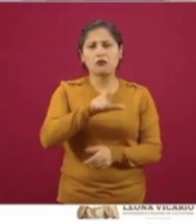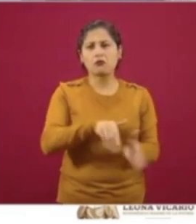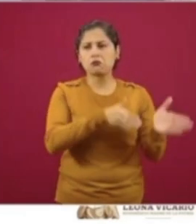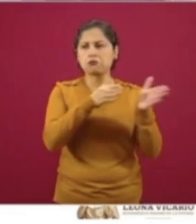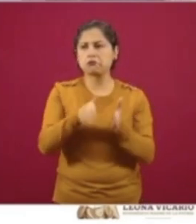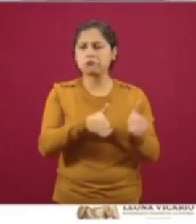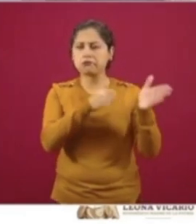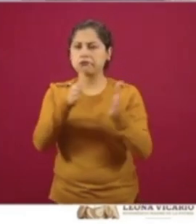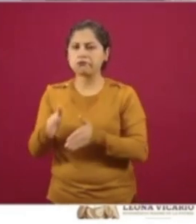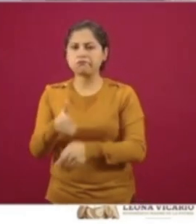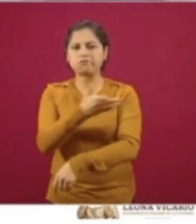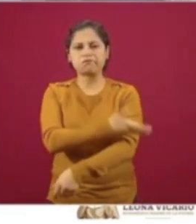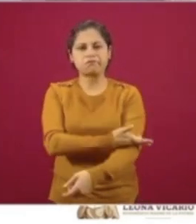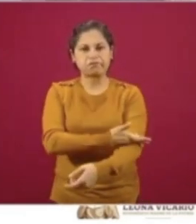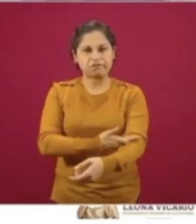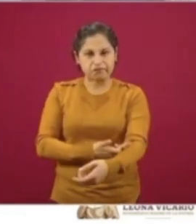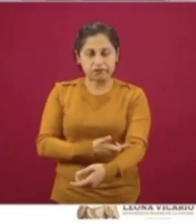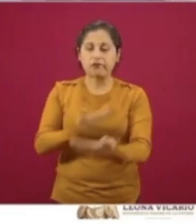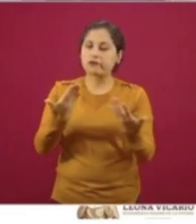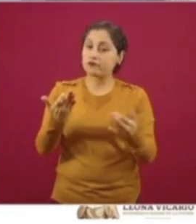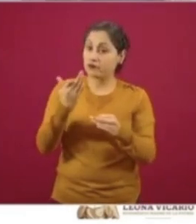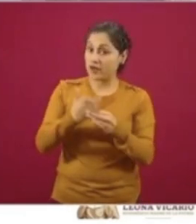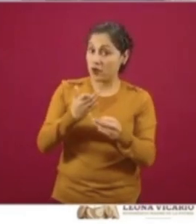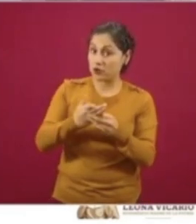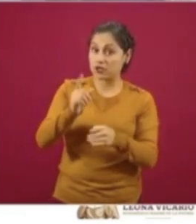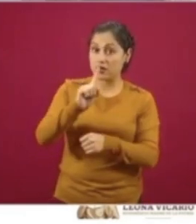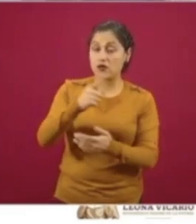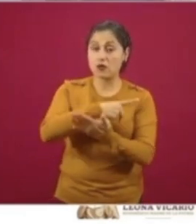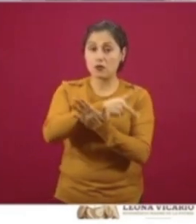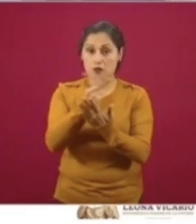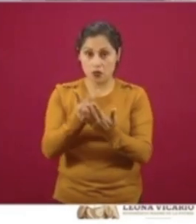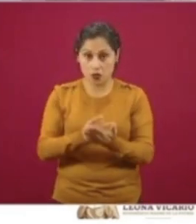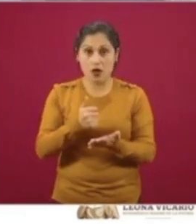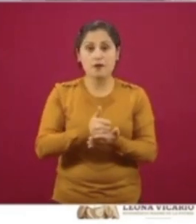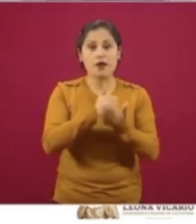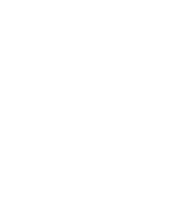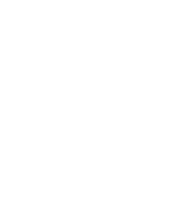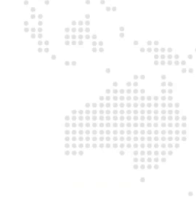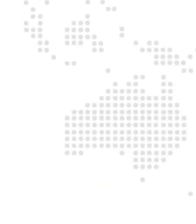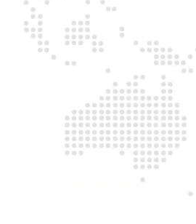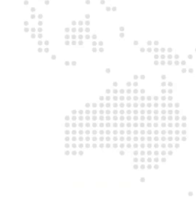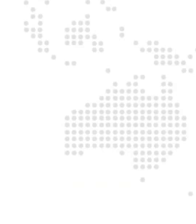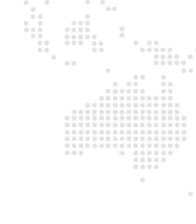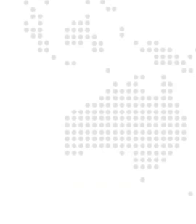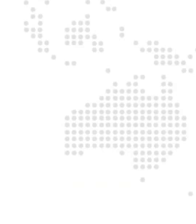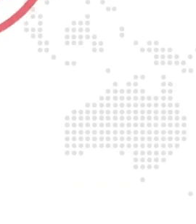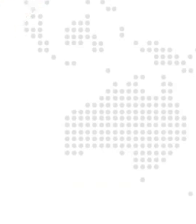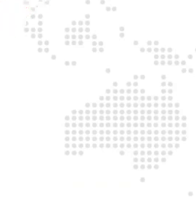y este programa incluye un acompañamiento técnico y de acceso a activos productivos